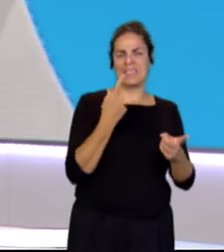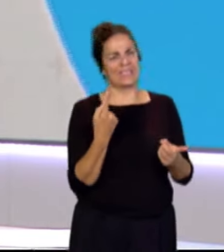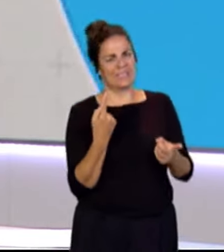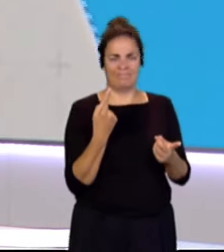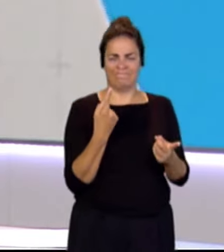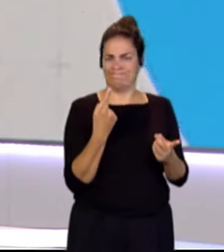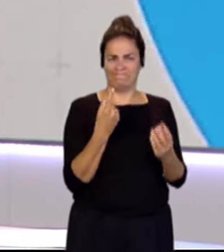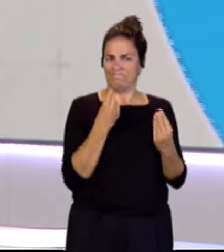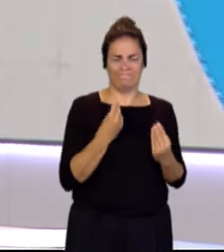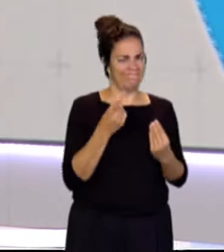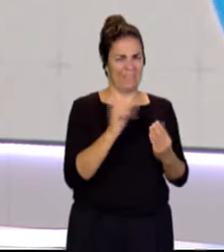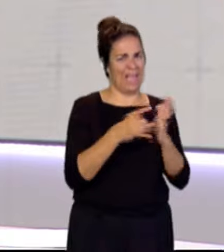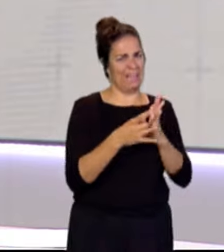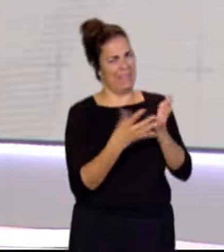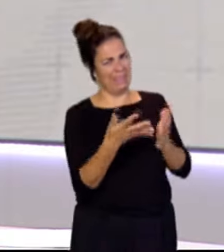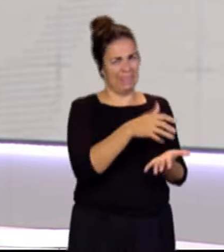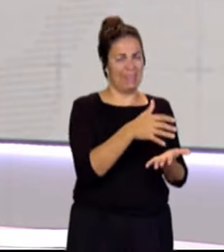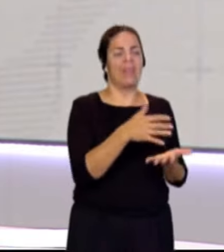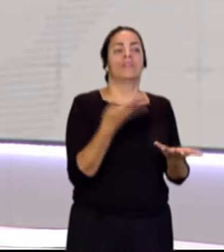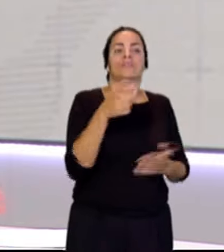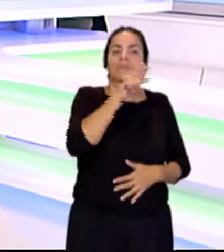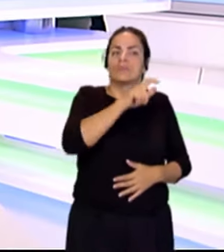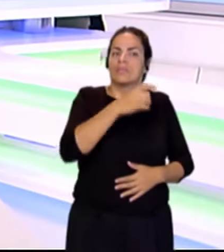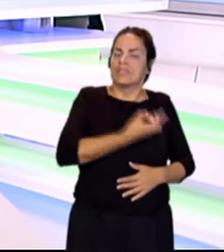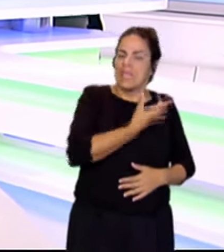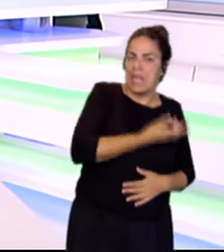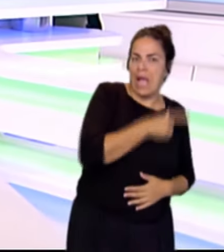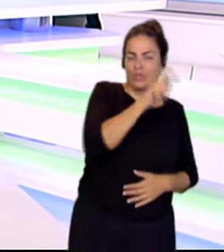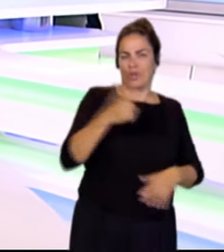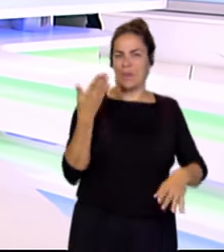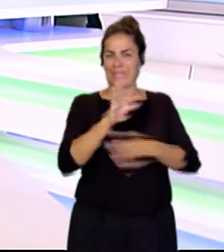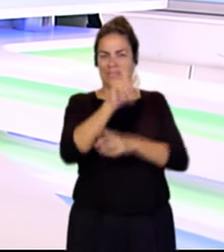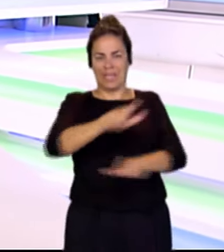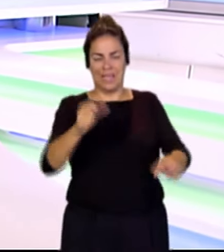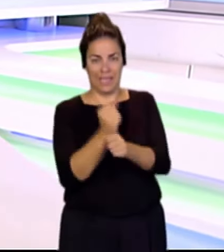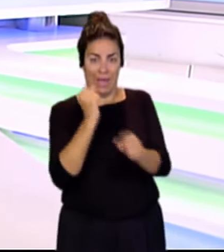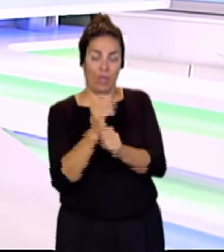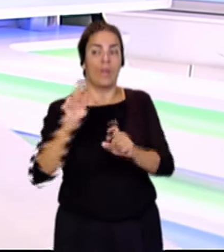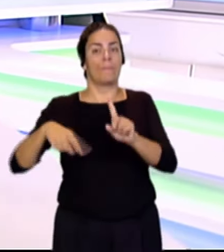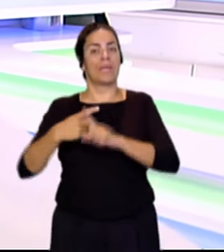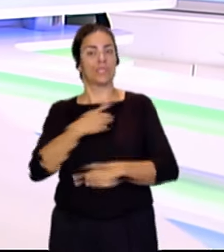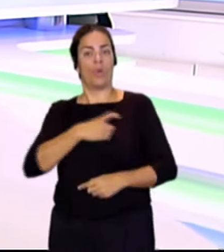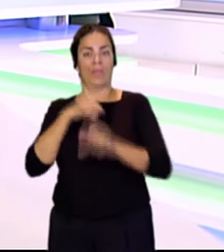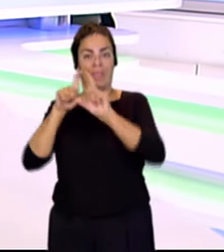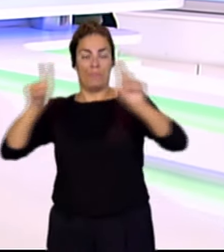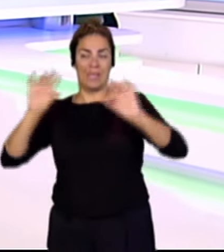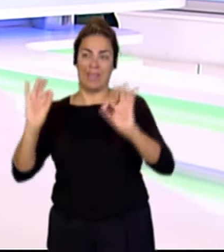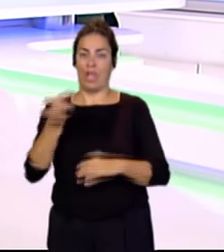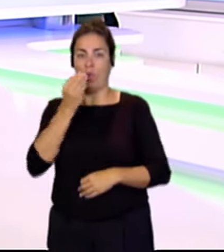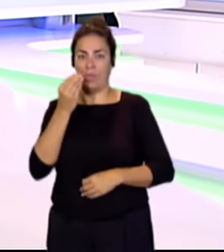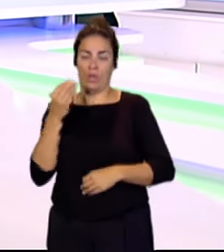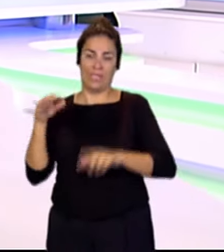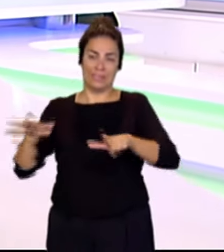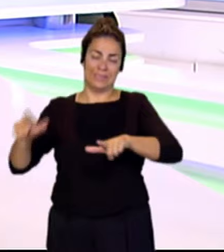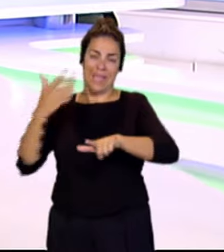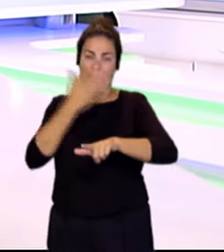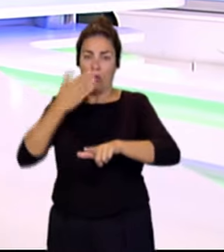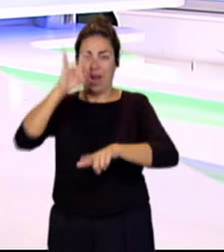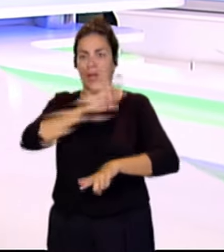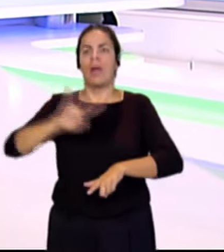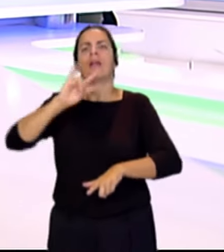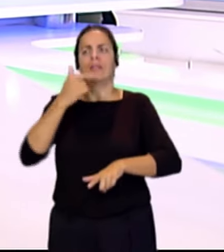sindicatos los representantes de los trabajadores el comité de empresa de los comedores escolares de can vienen denunciando problemas generalizados según